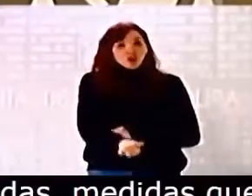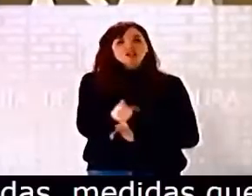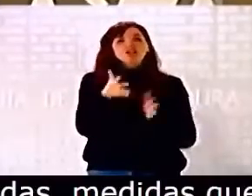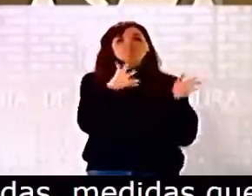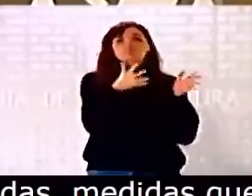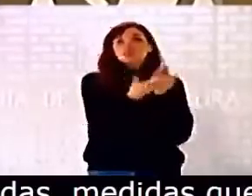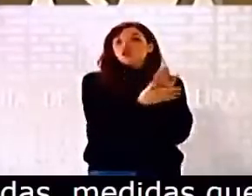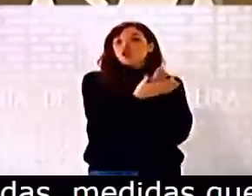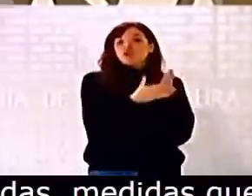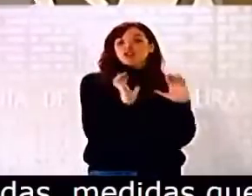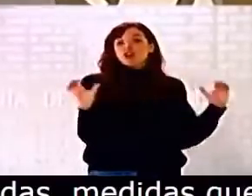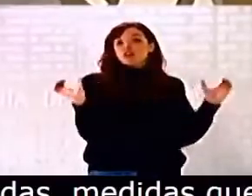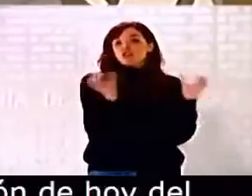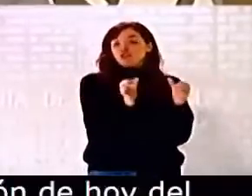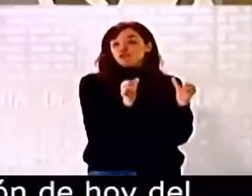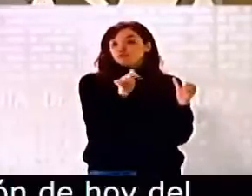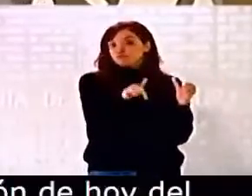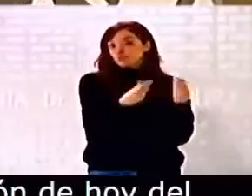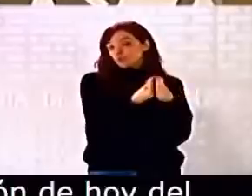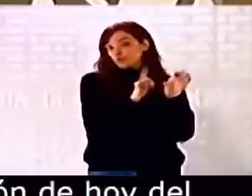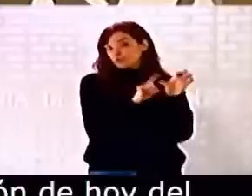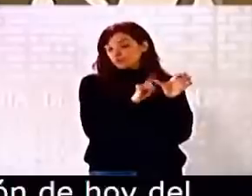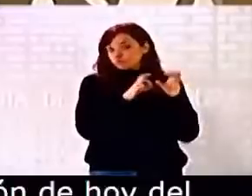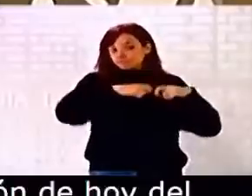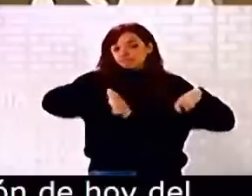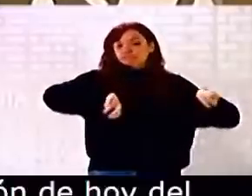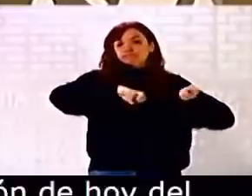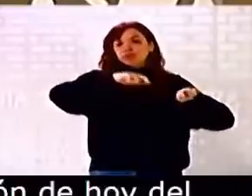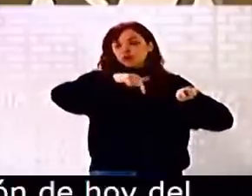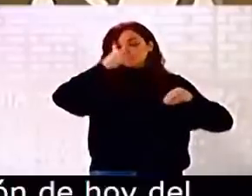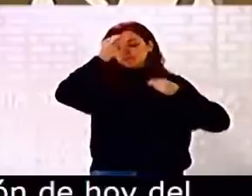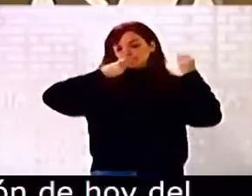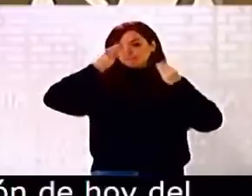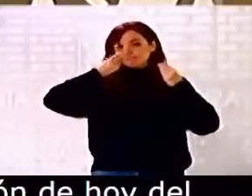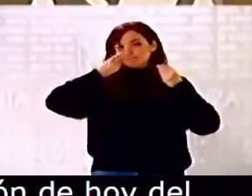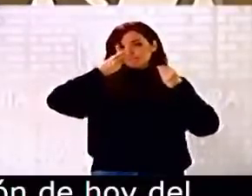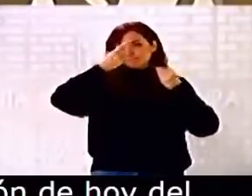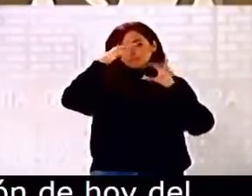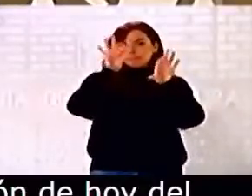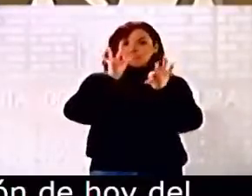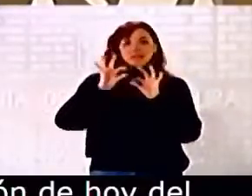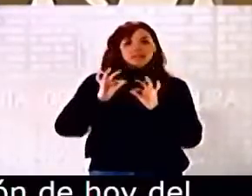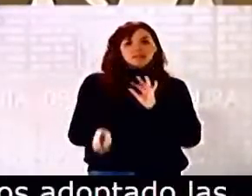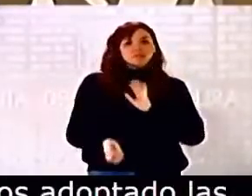Consejo de Gobierno de la Junta de Extremadura hemos adoptado las siguientes medidas.